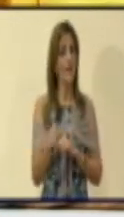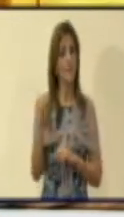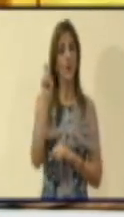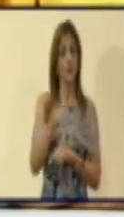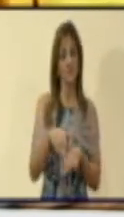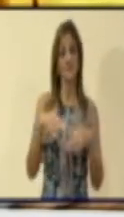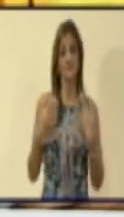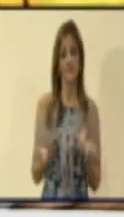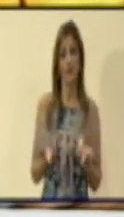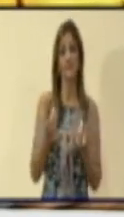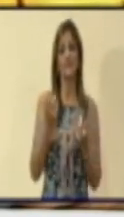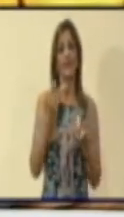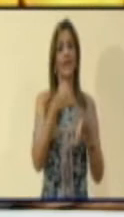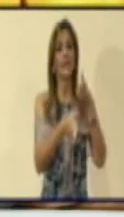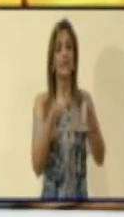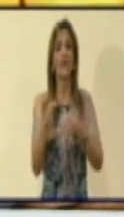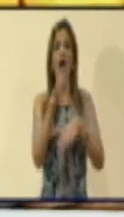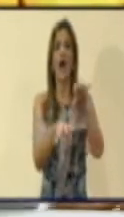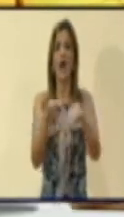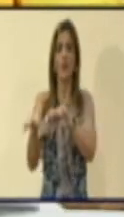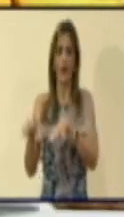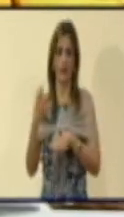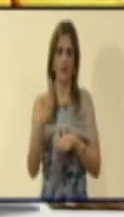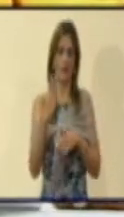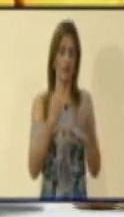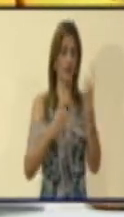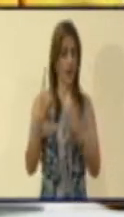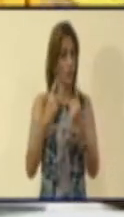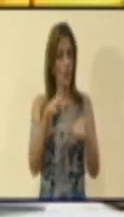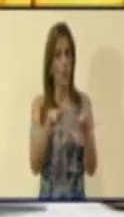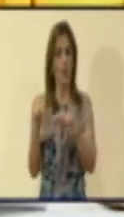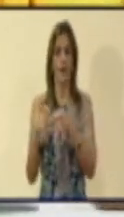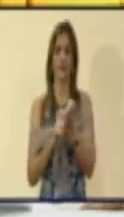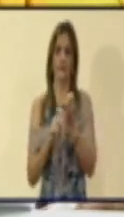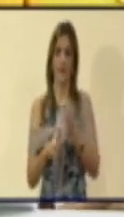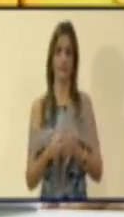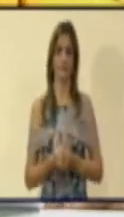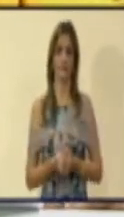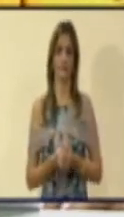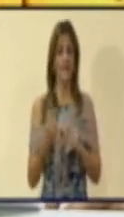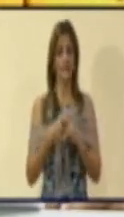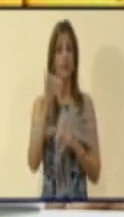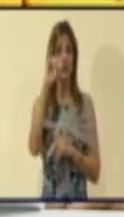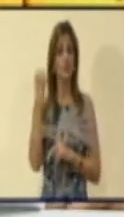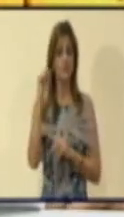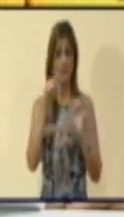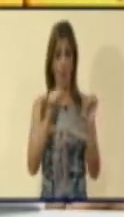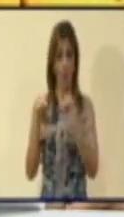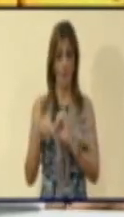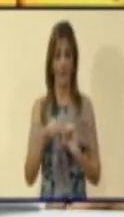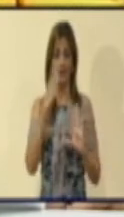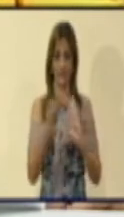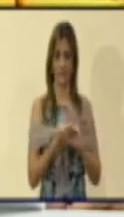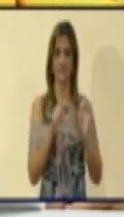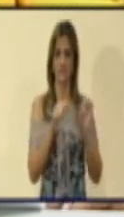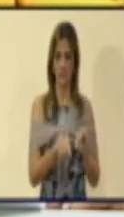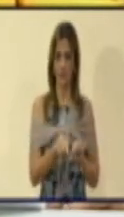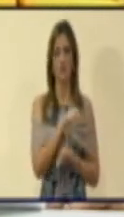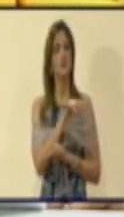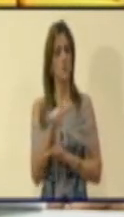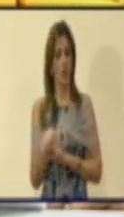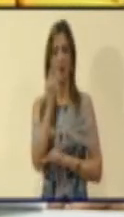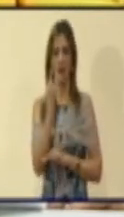en determinadas zonas de la comunidad. Y cuando se incumplen estas sanciones que anteriormente hemos comentado, también las personas pueden ser